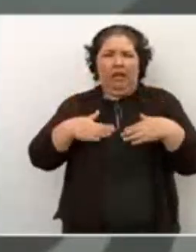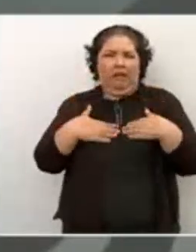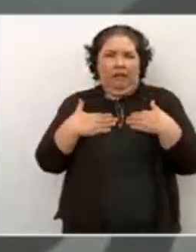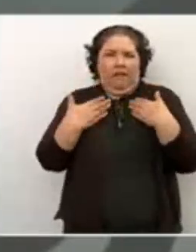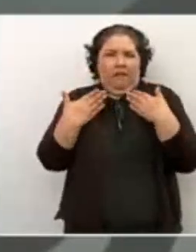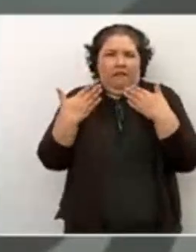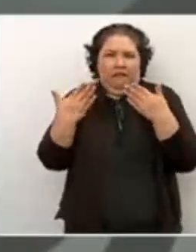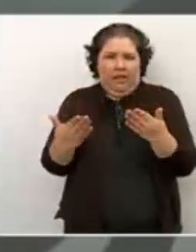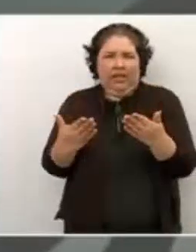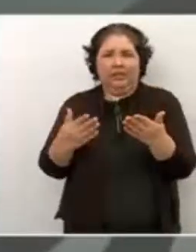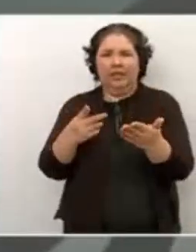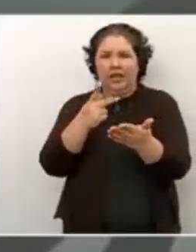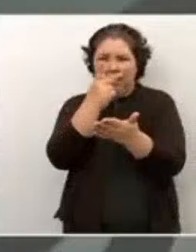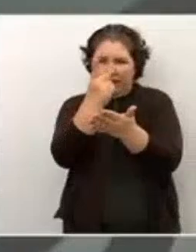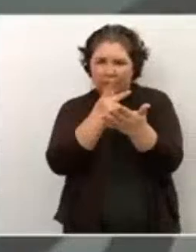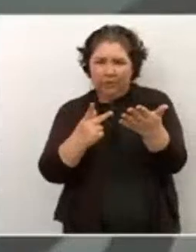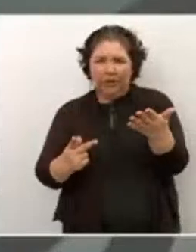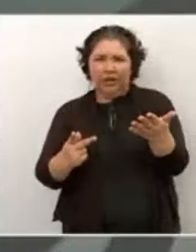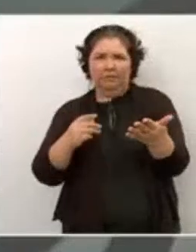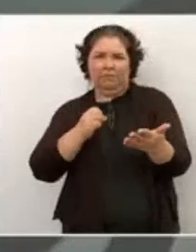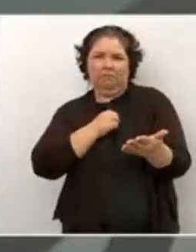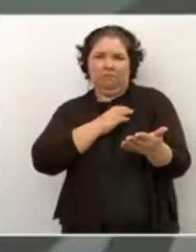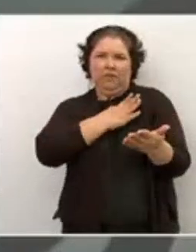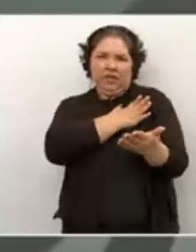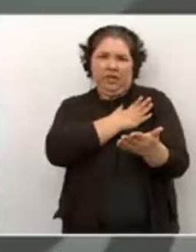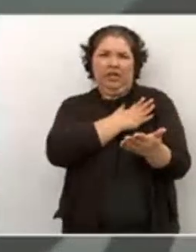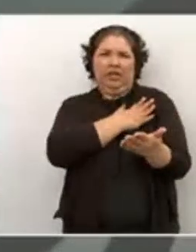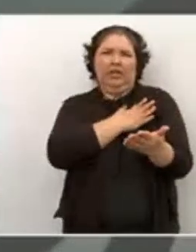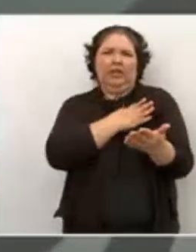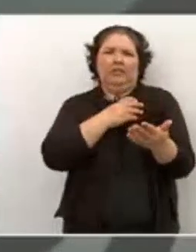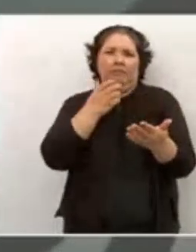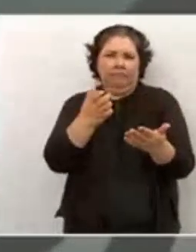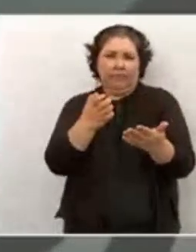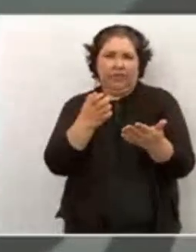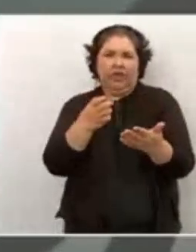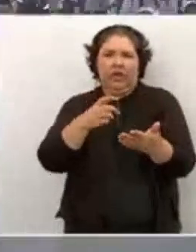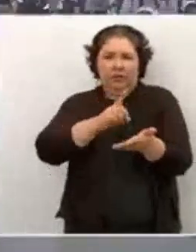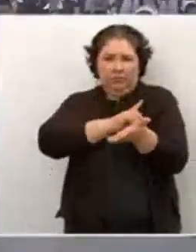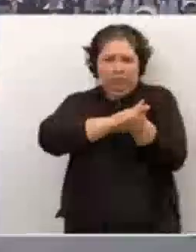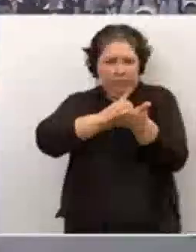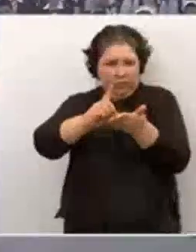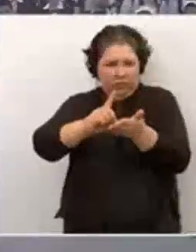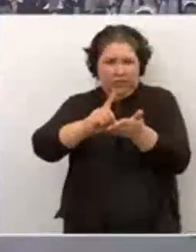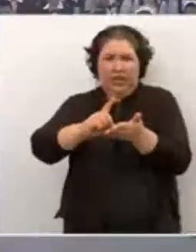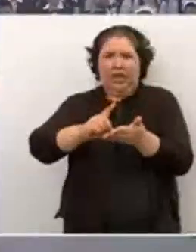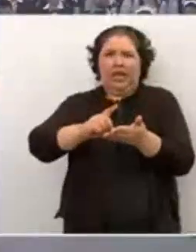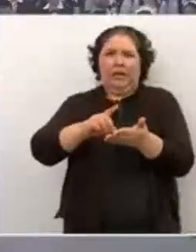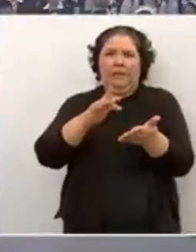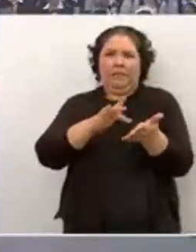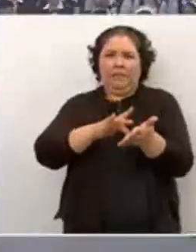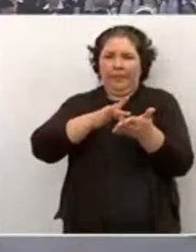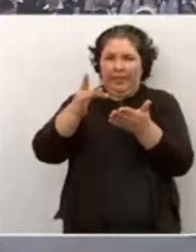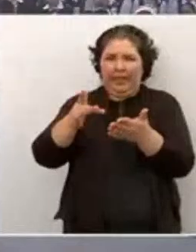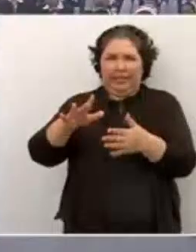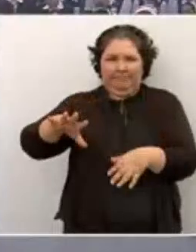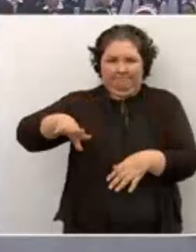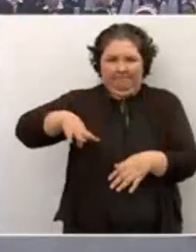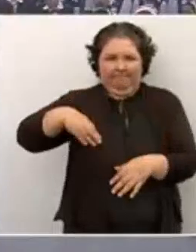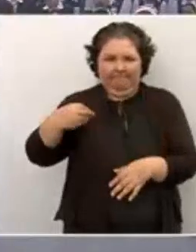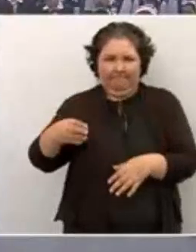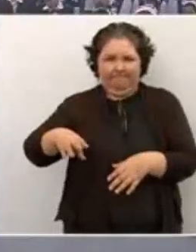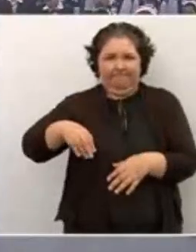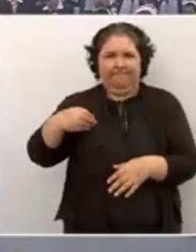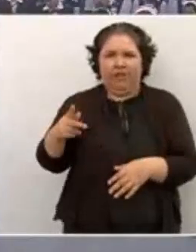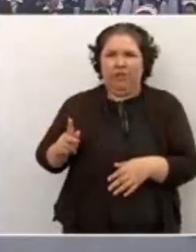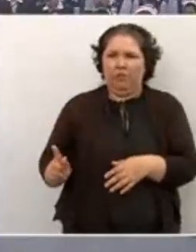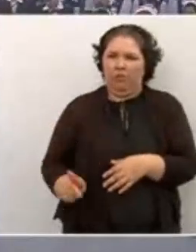los programas de bienestar que, como ya he dicho, son un derecho gracias a la lucha del pueblo de